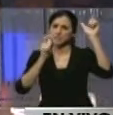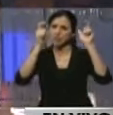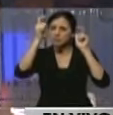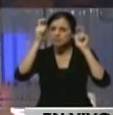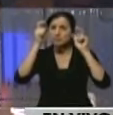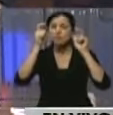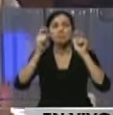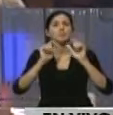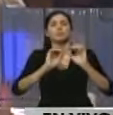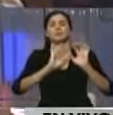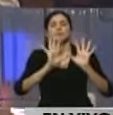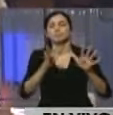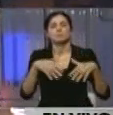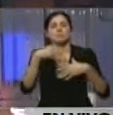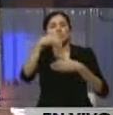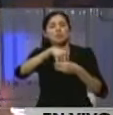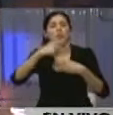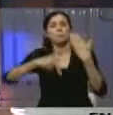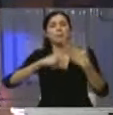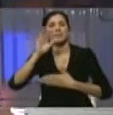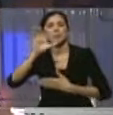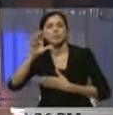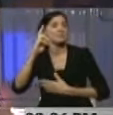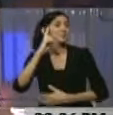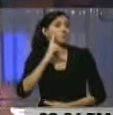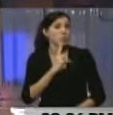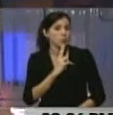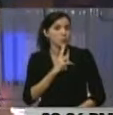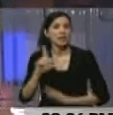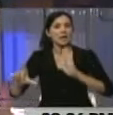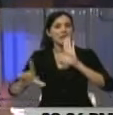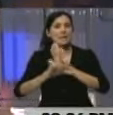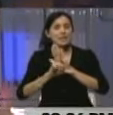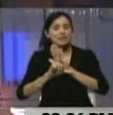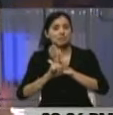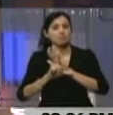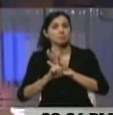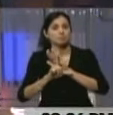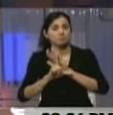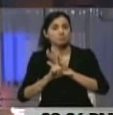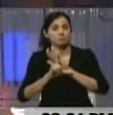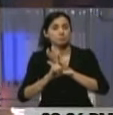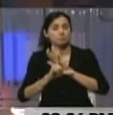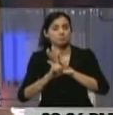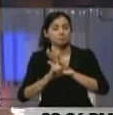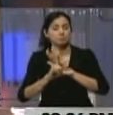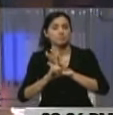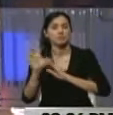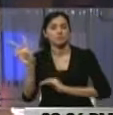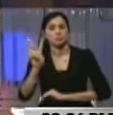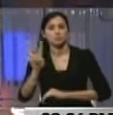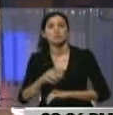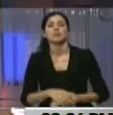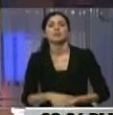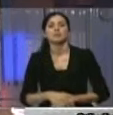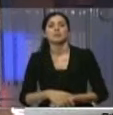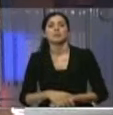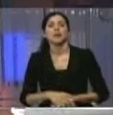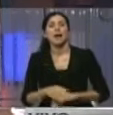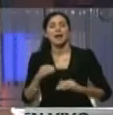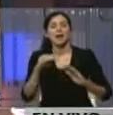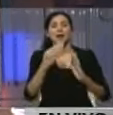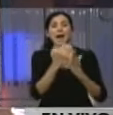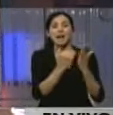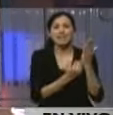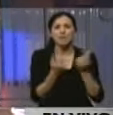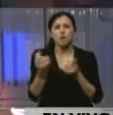En el marco del plan de la patria, Simón Bolívar, ley de la república. En el marco de la agenda económica